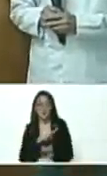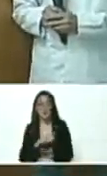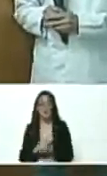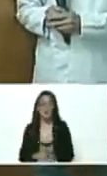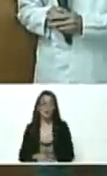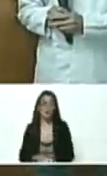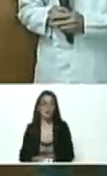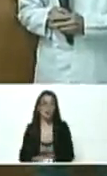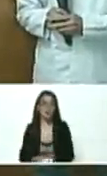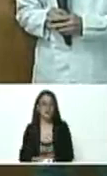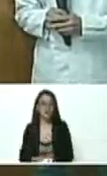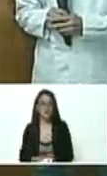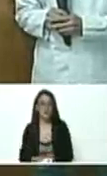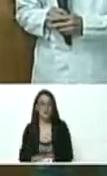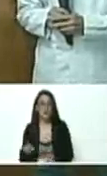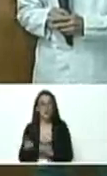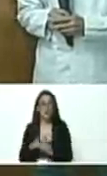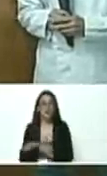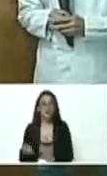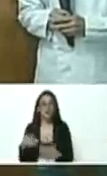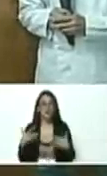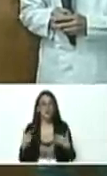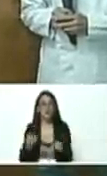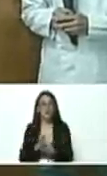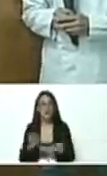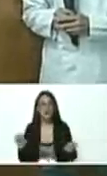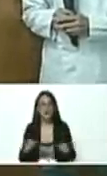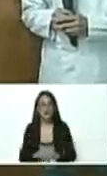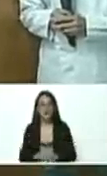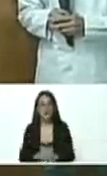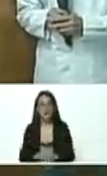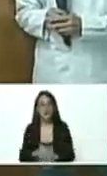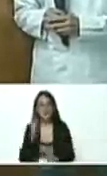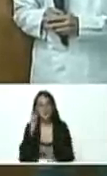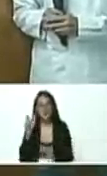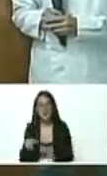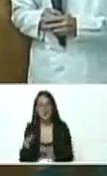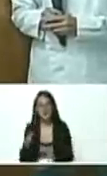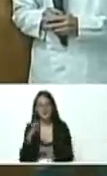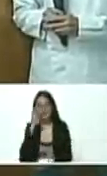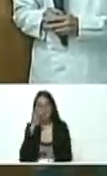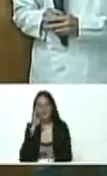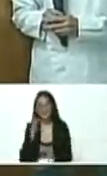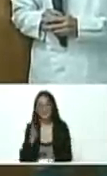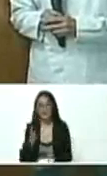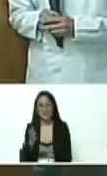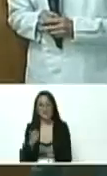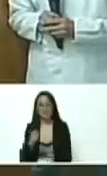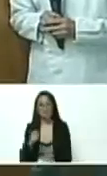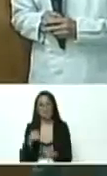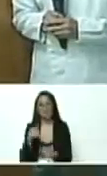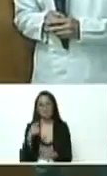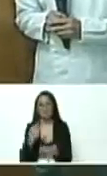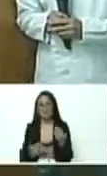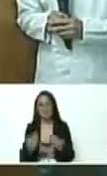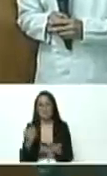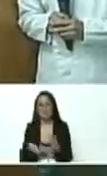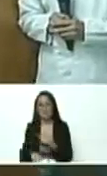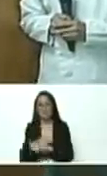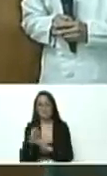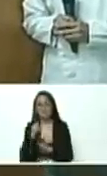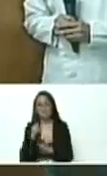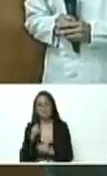de producción, el derecho a la salud, a la educación. María Corina Machado ha lanzado su candidatura y el pueblo debe